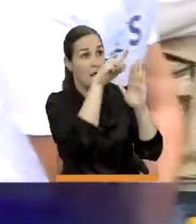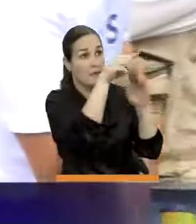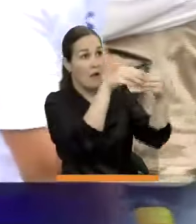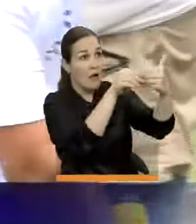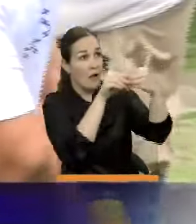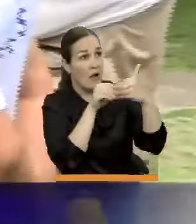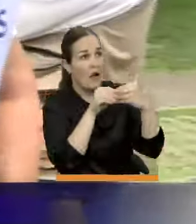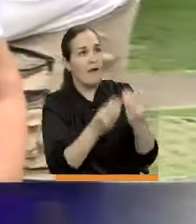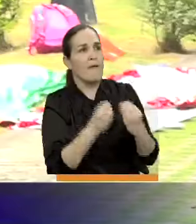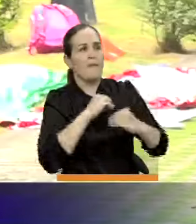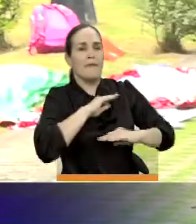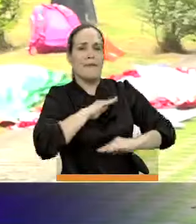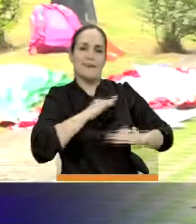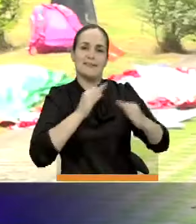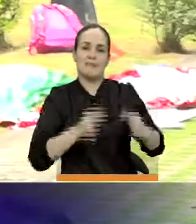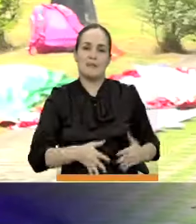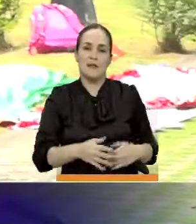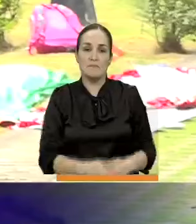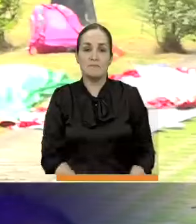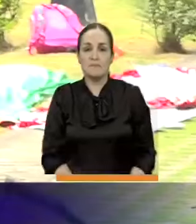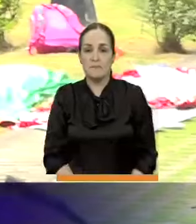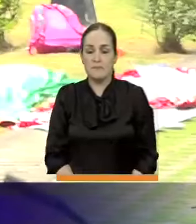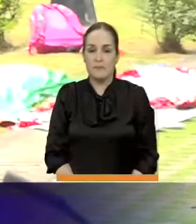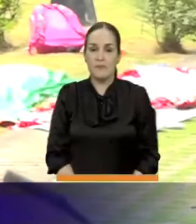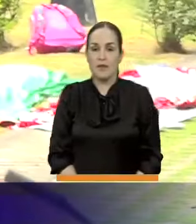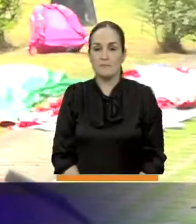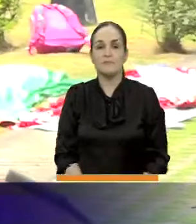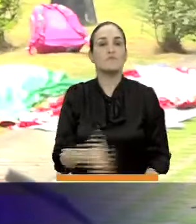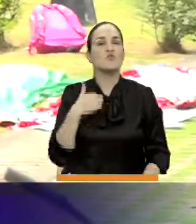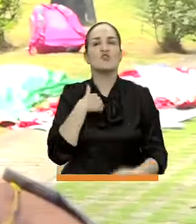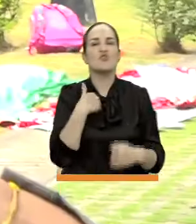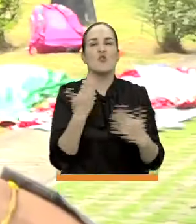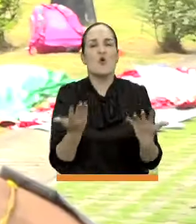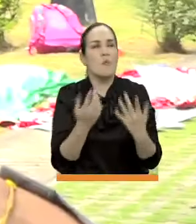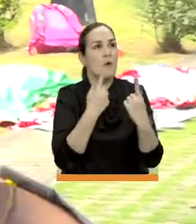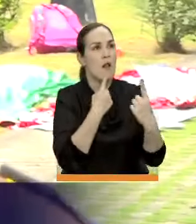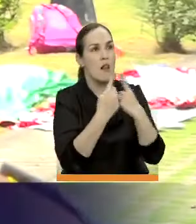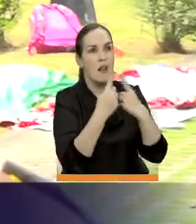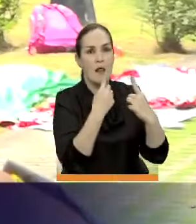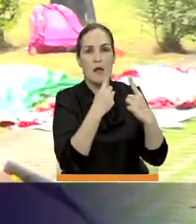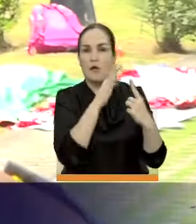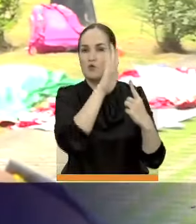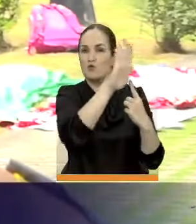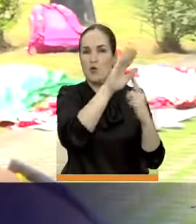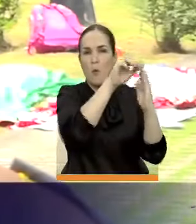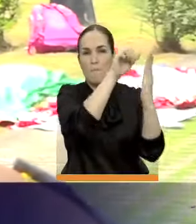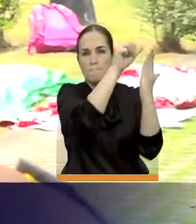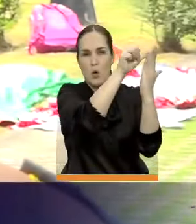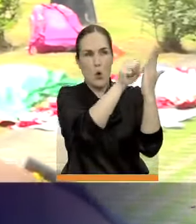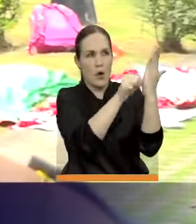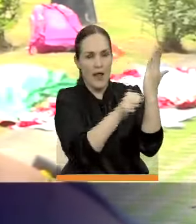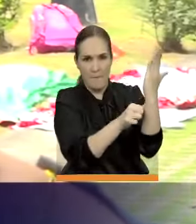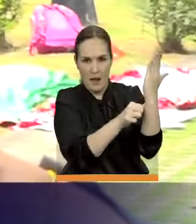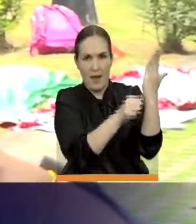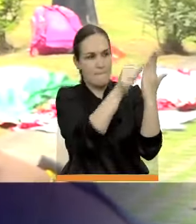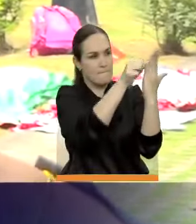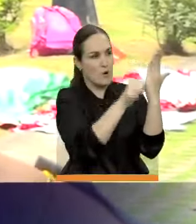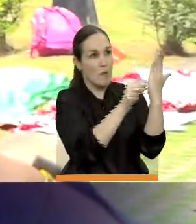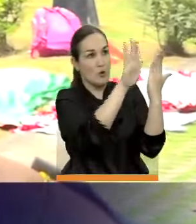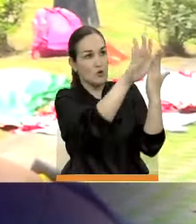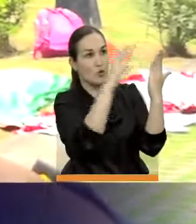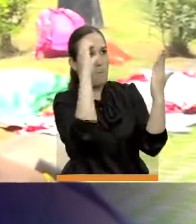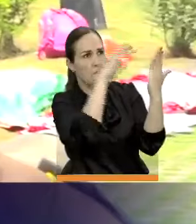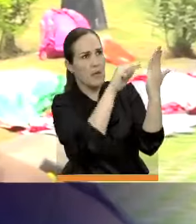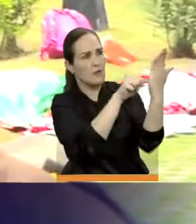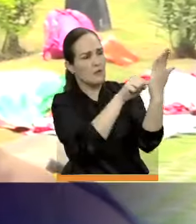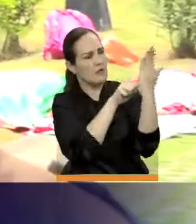le brindan mayor seguridad vi la posibilidad con la el el el programa de el programa de que Petro presentaba